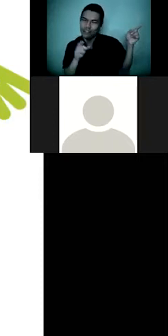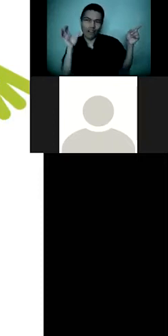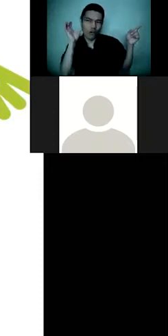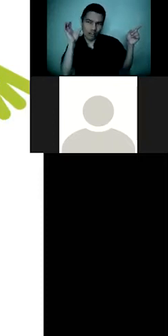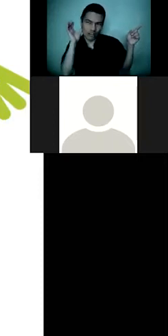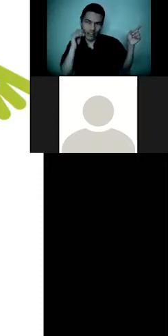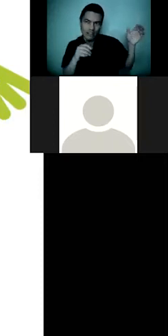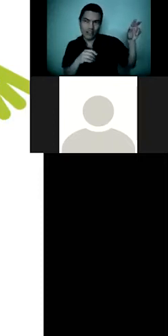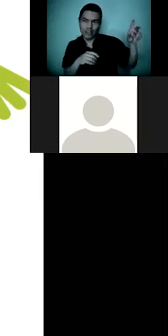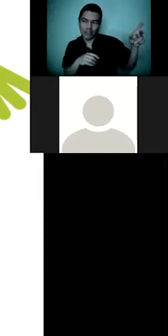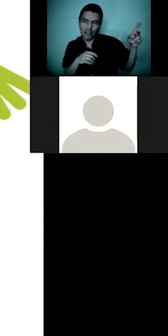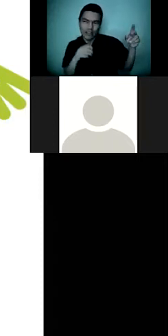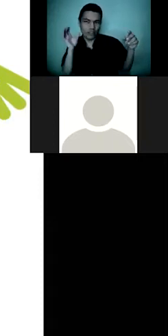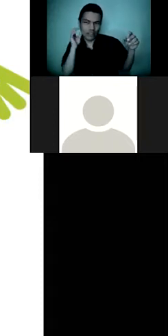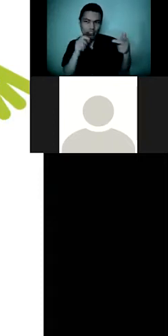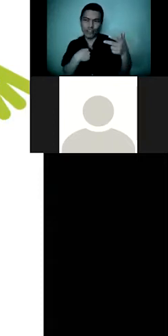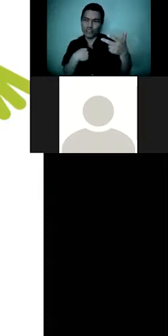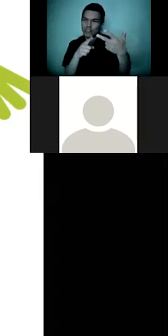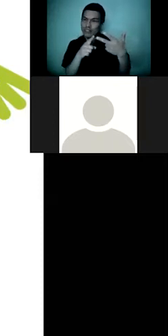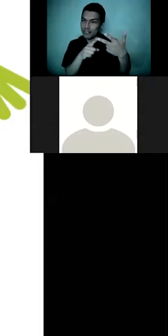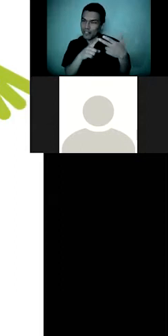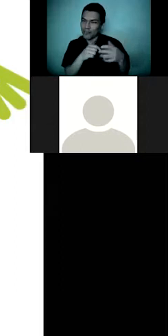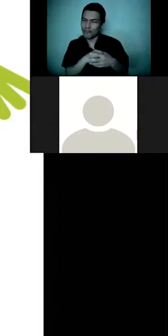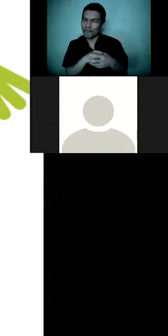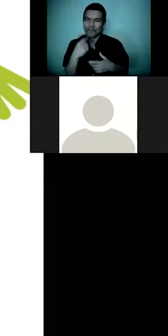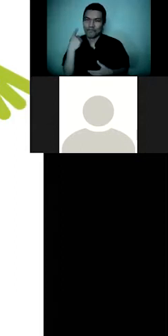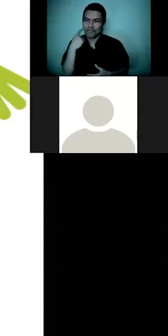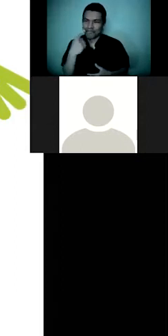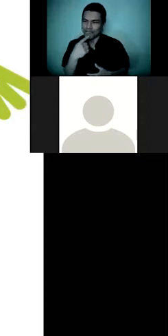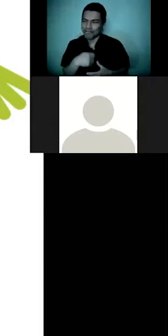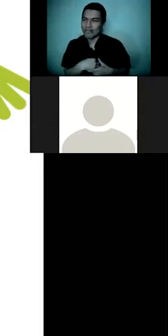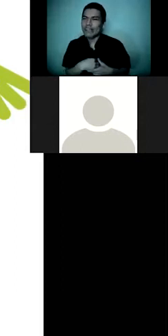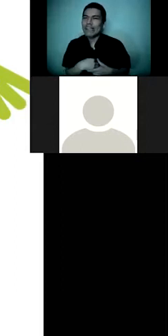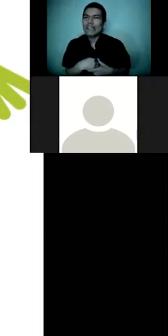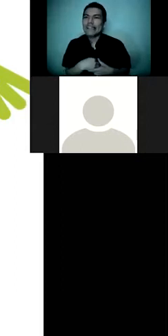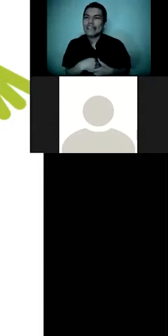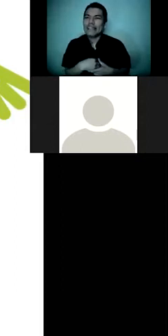Mi hermano el mayor es oyente. El segundo oyente, yo soy el tercero.